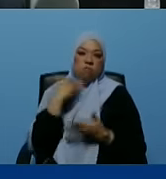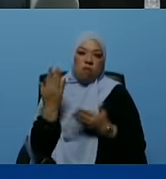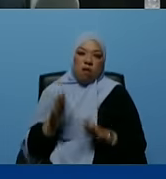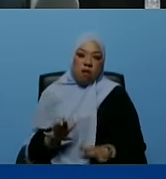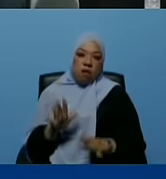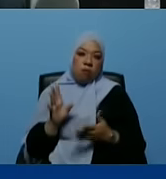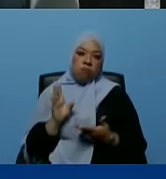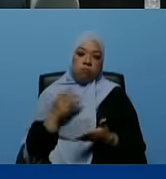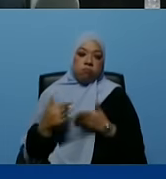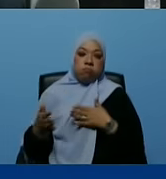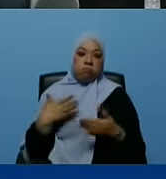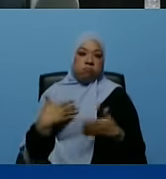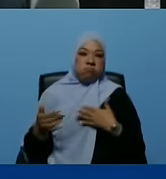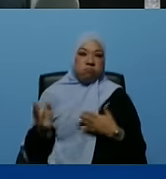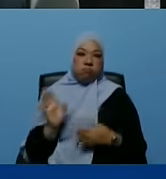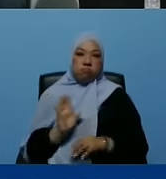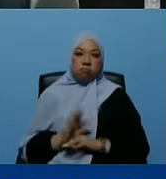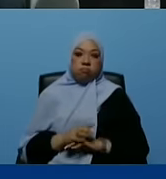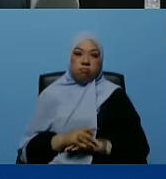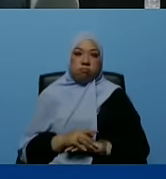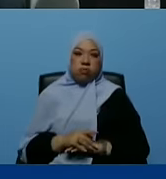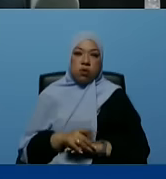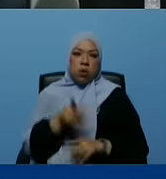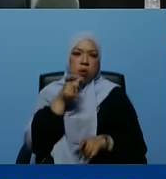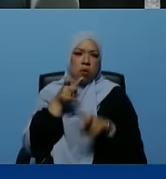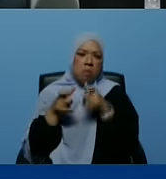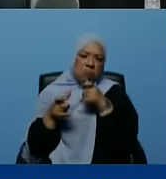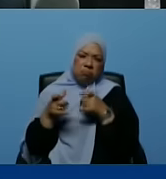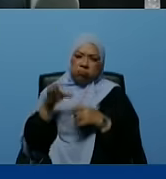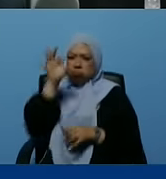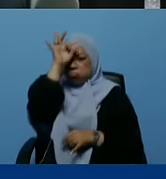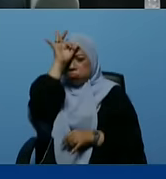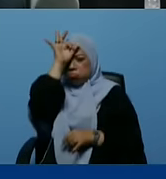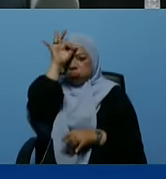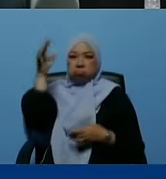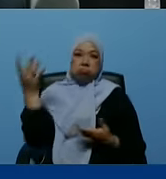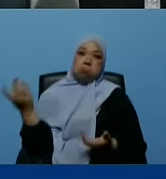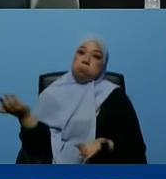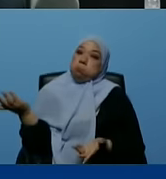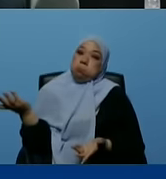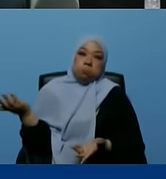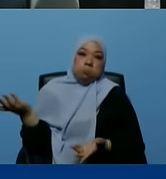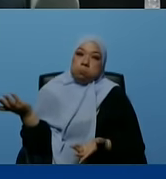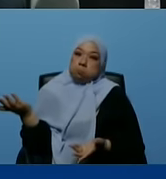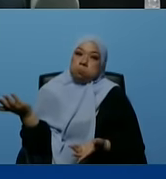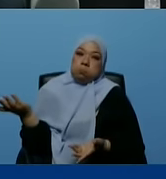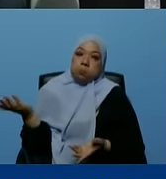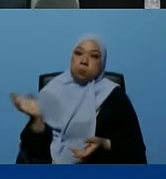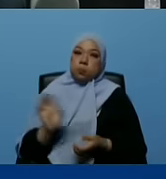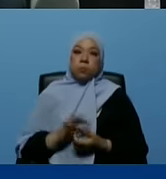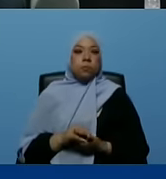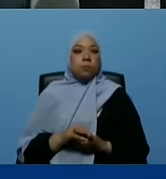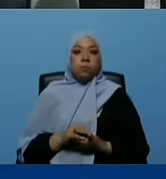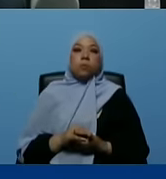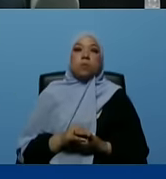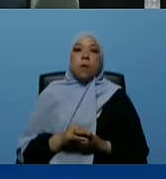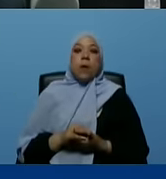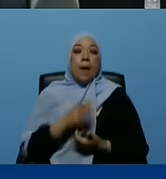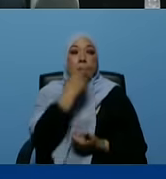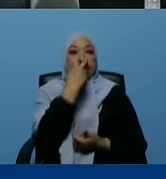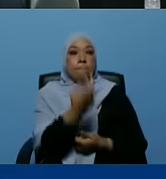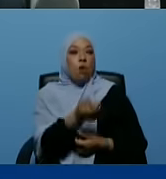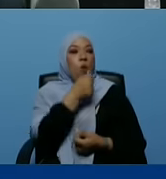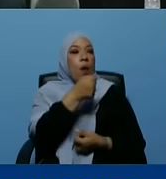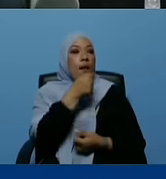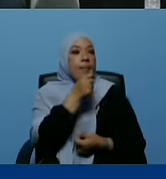Se seca. No me pregunten por qué, pero se seca. Todos los que fueron a Cúcuta se